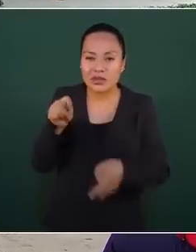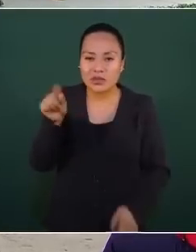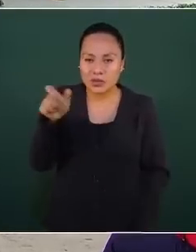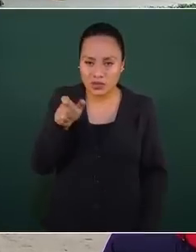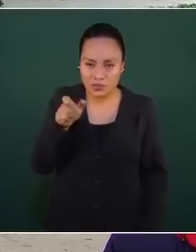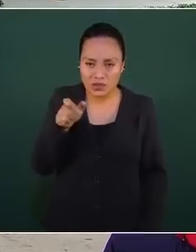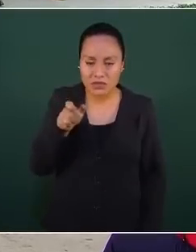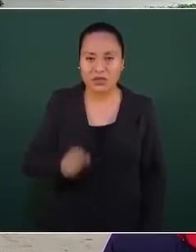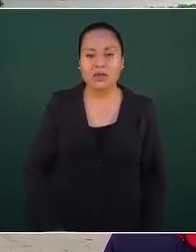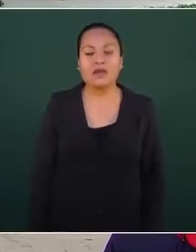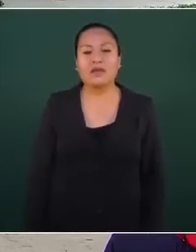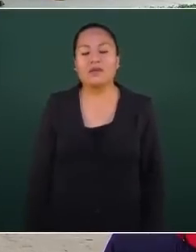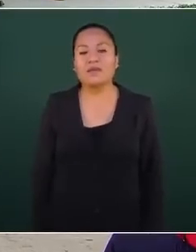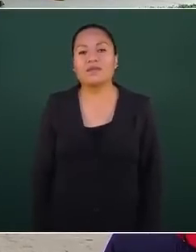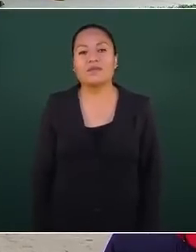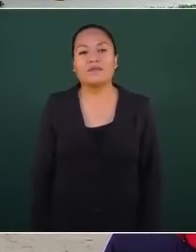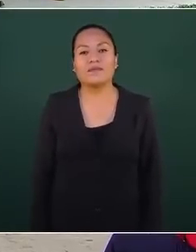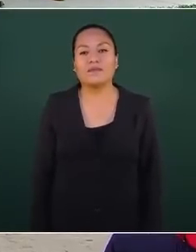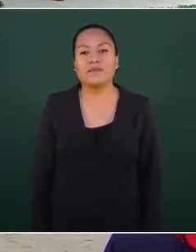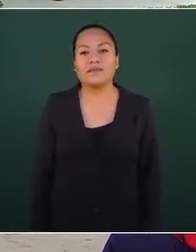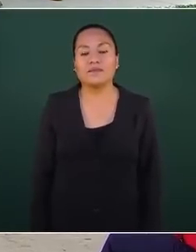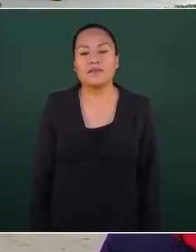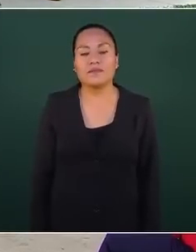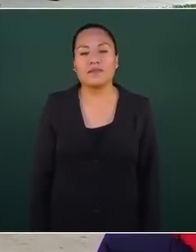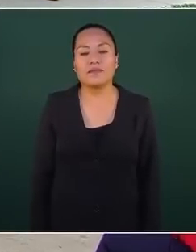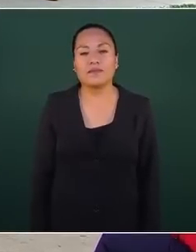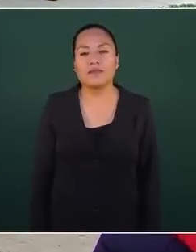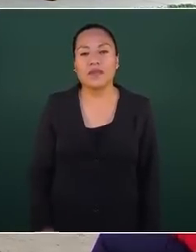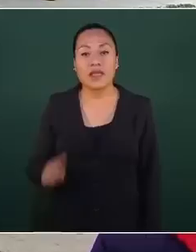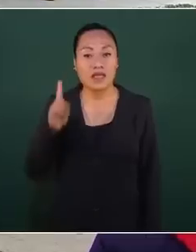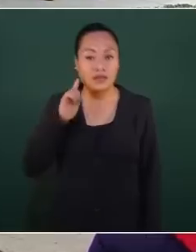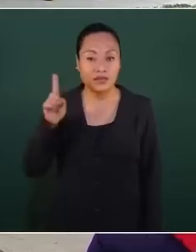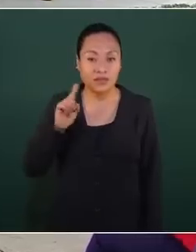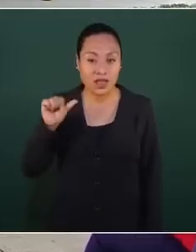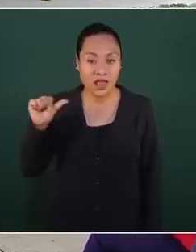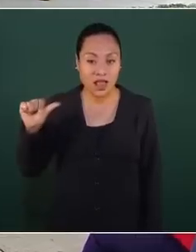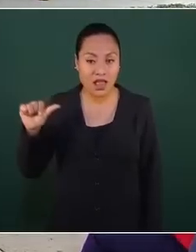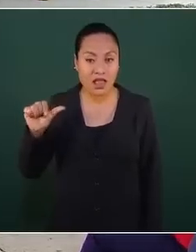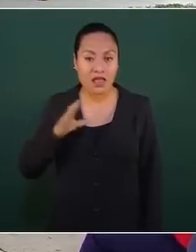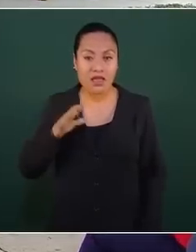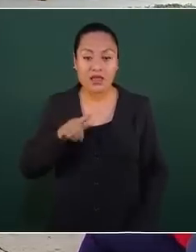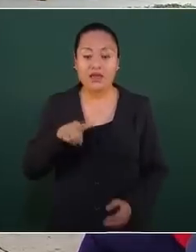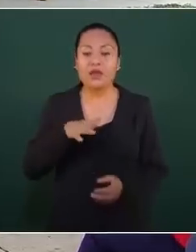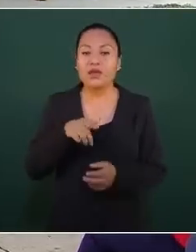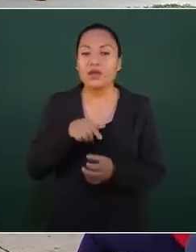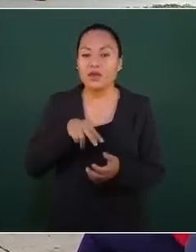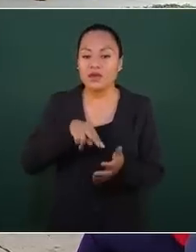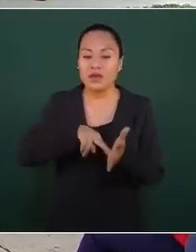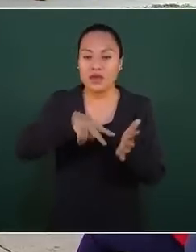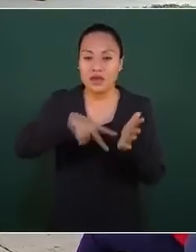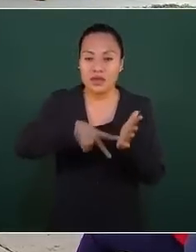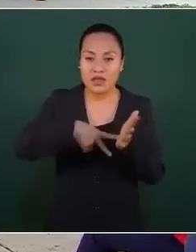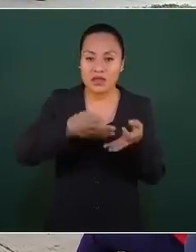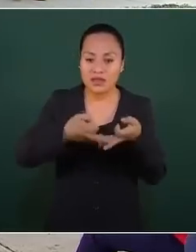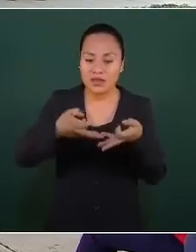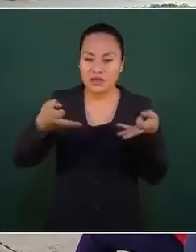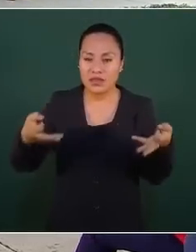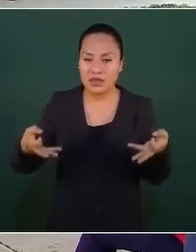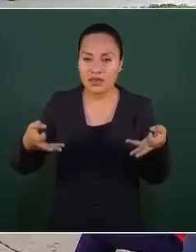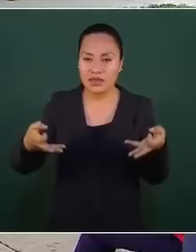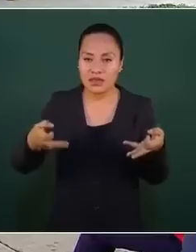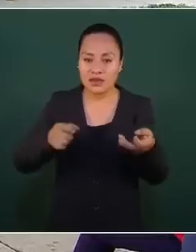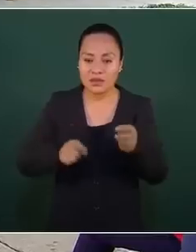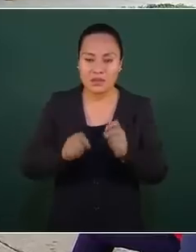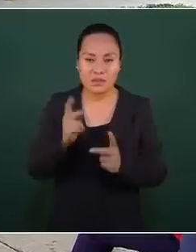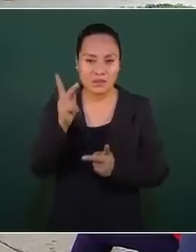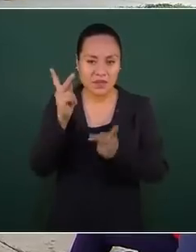Y la última, que es aquí cerca, Sachila, pero es Ingeniería en Agronomía y Agricultura. O